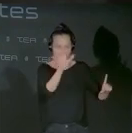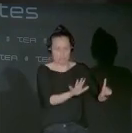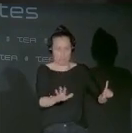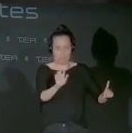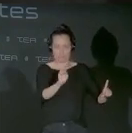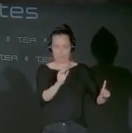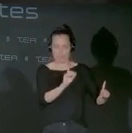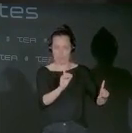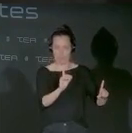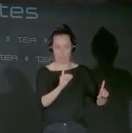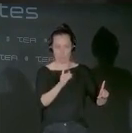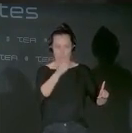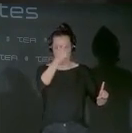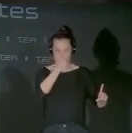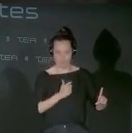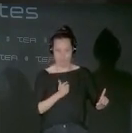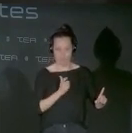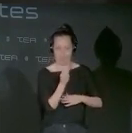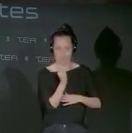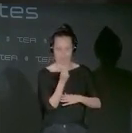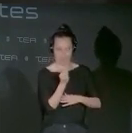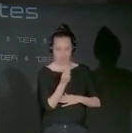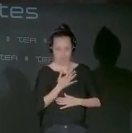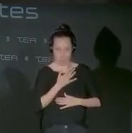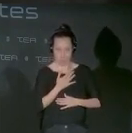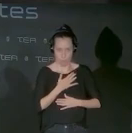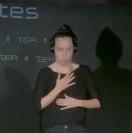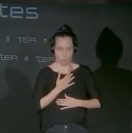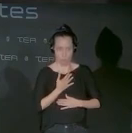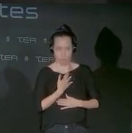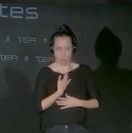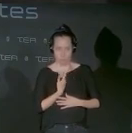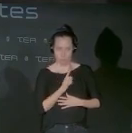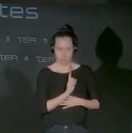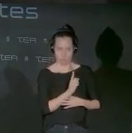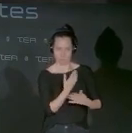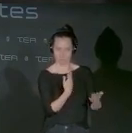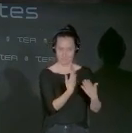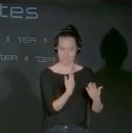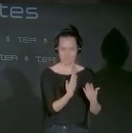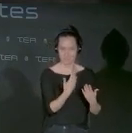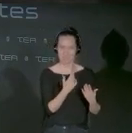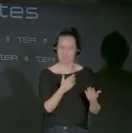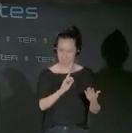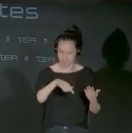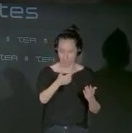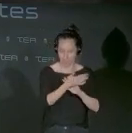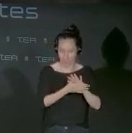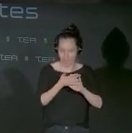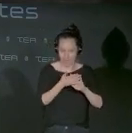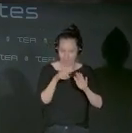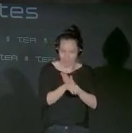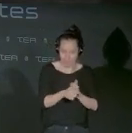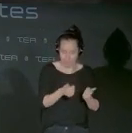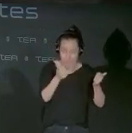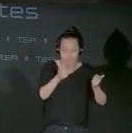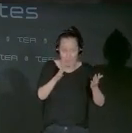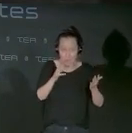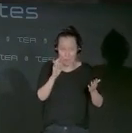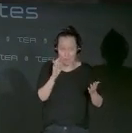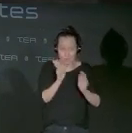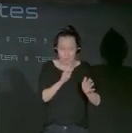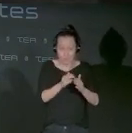interactúas con tu avatar propio, etcétera, que bueno, son cosas de las que creo que hablaremos, pero que realmente creo que, o sea, que la visión a futuro